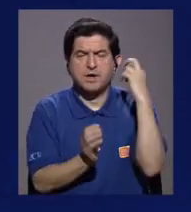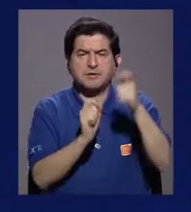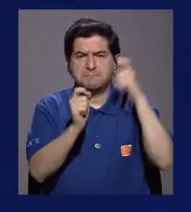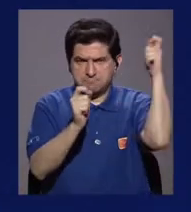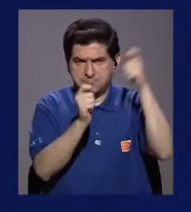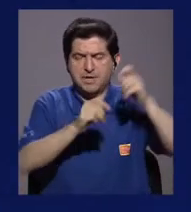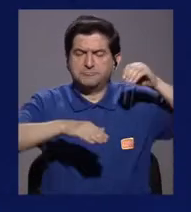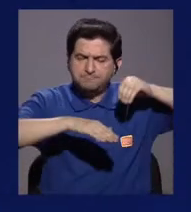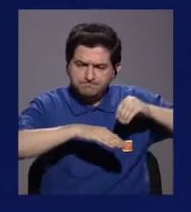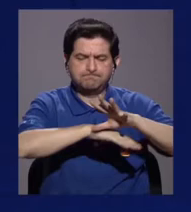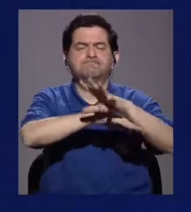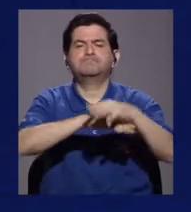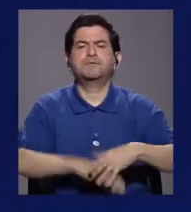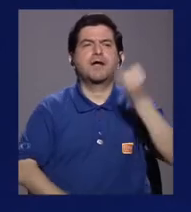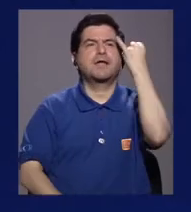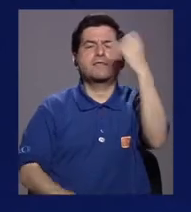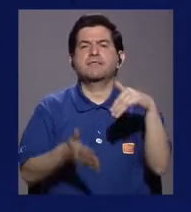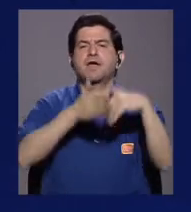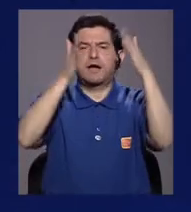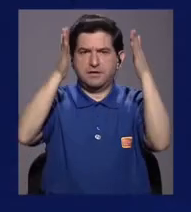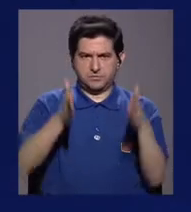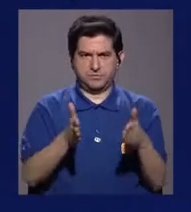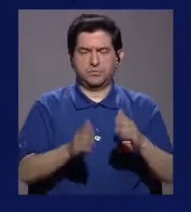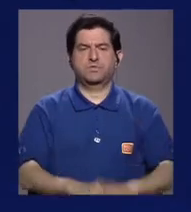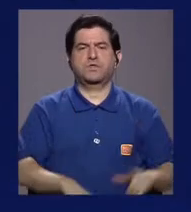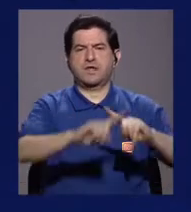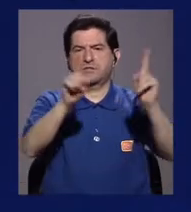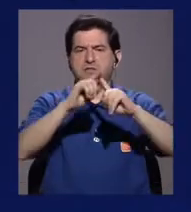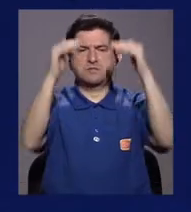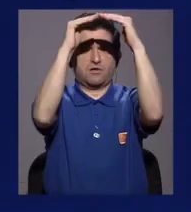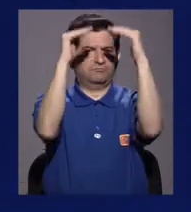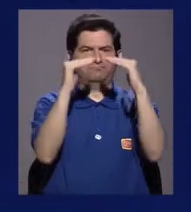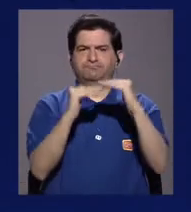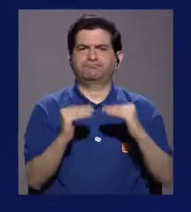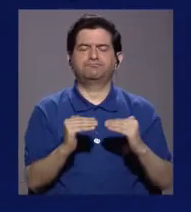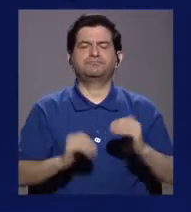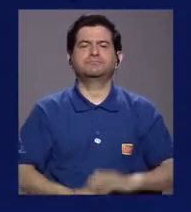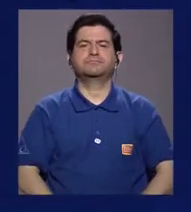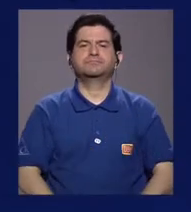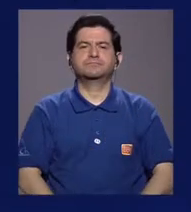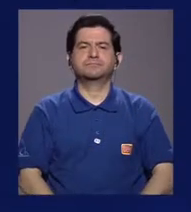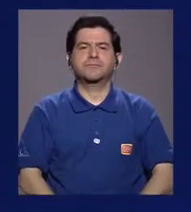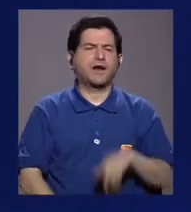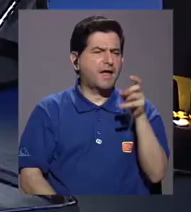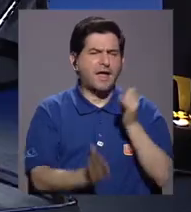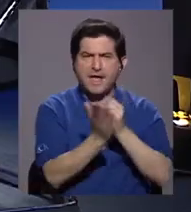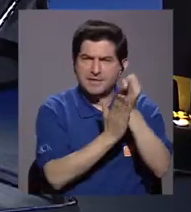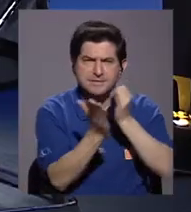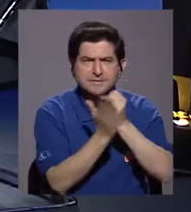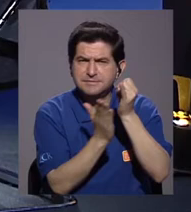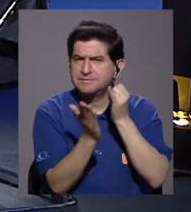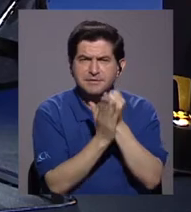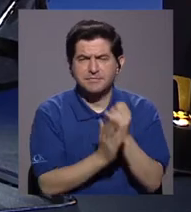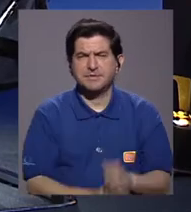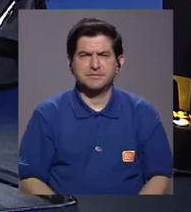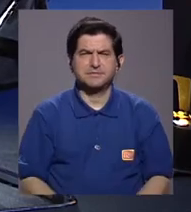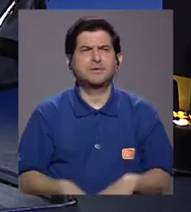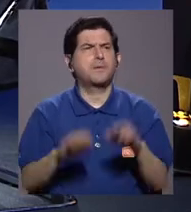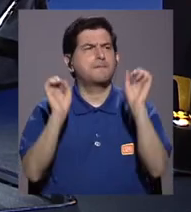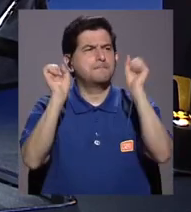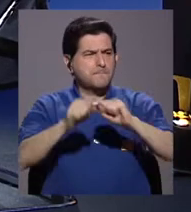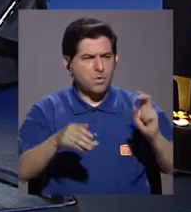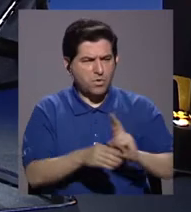y han sido precisamente inspiradas por las ideas de estudiantes de varios niveles y es esta investigación